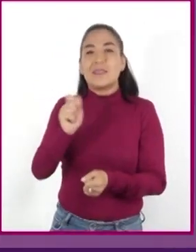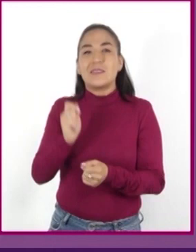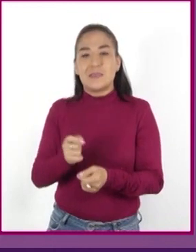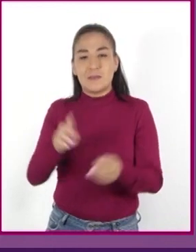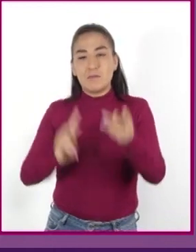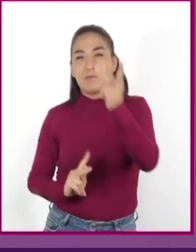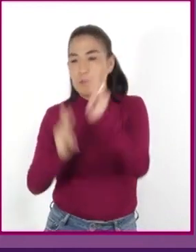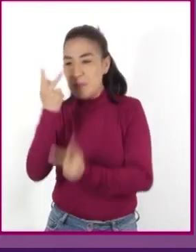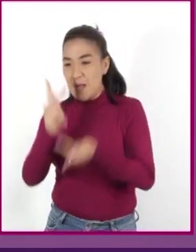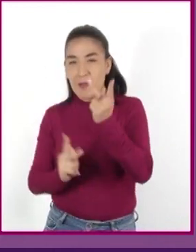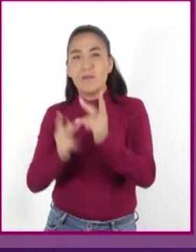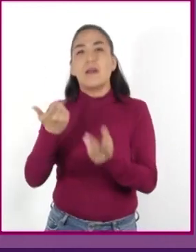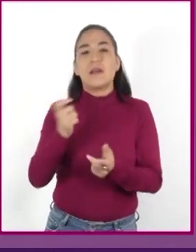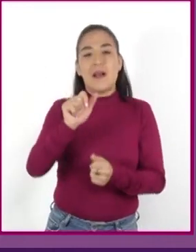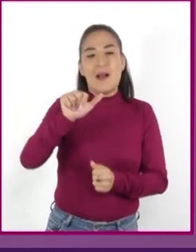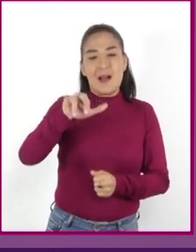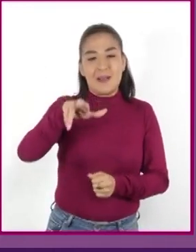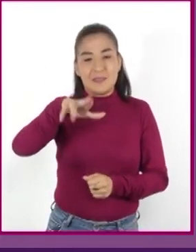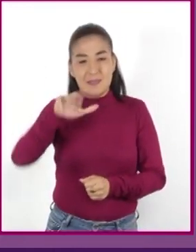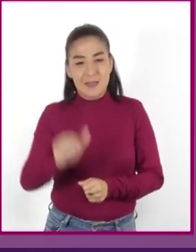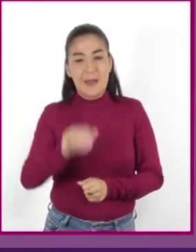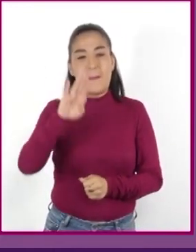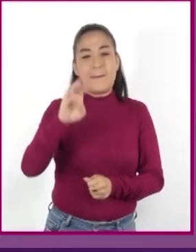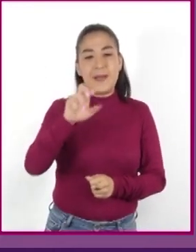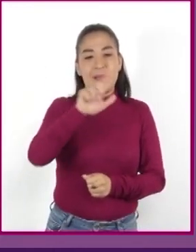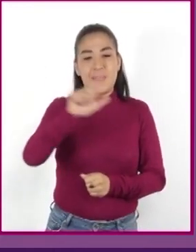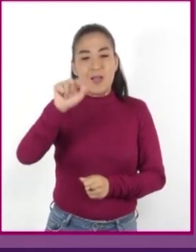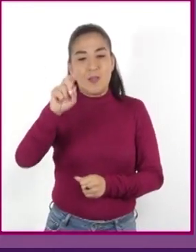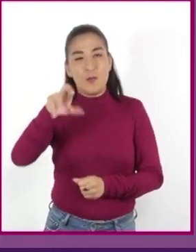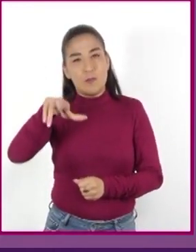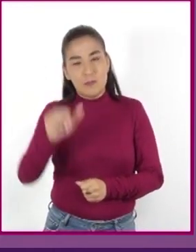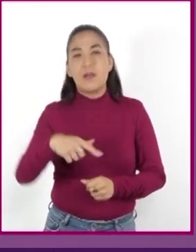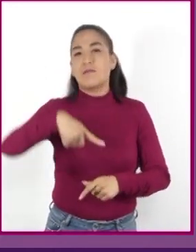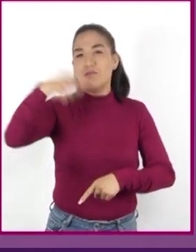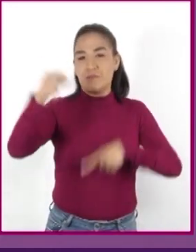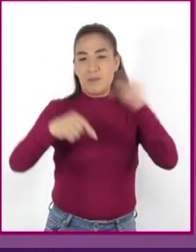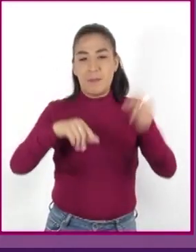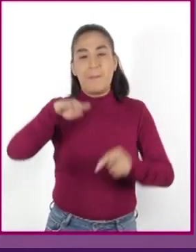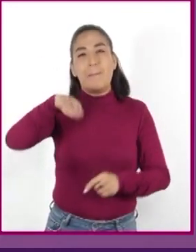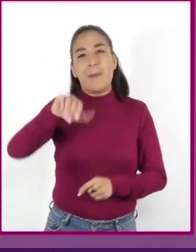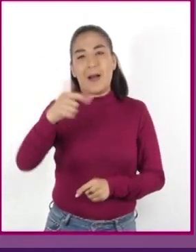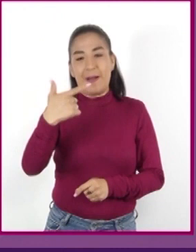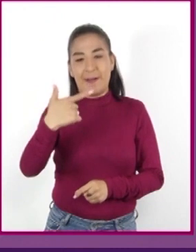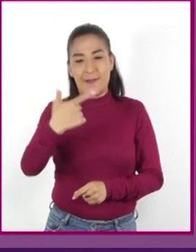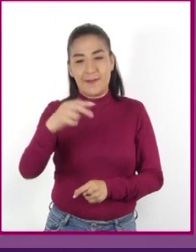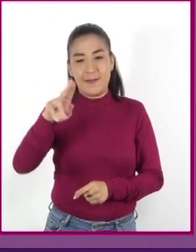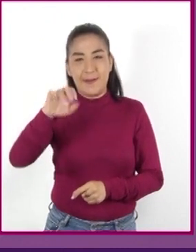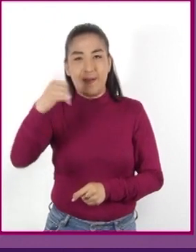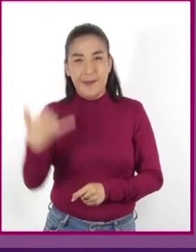de plantas como el árnica, la belladona y el maguey. La industria